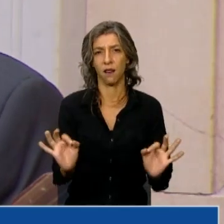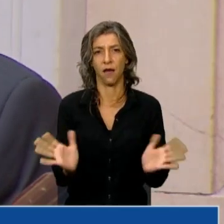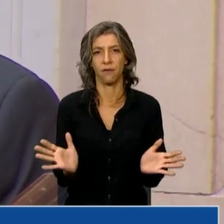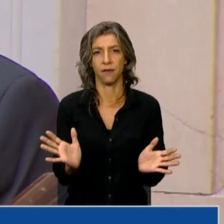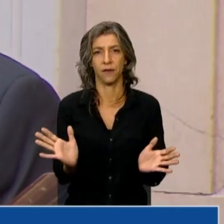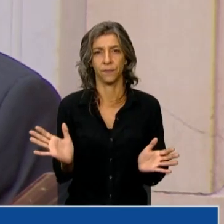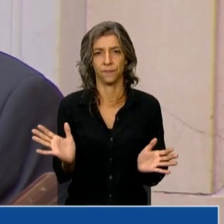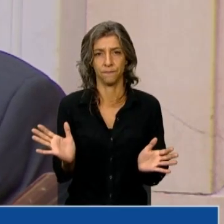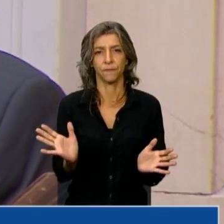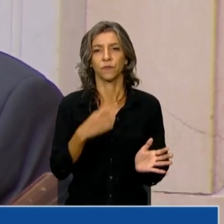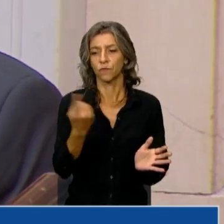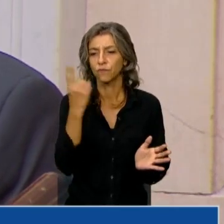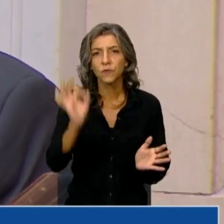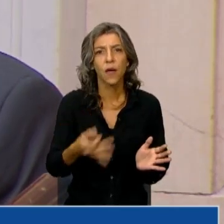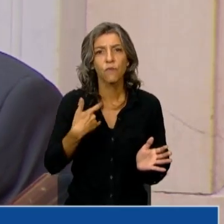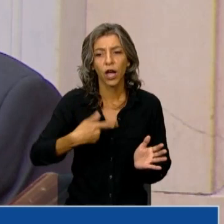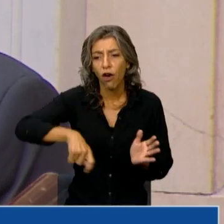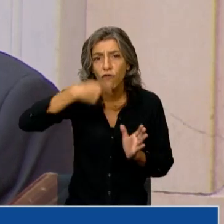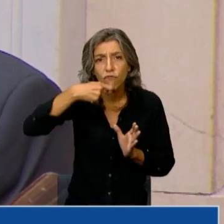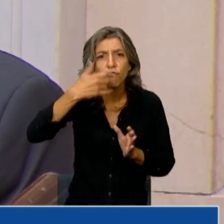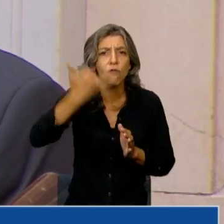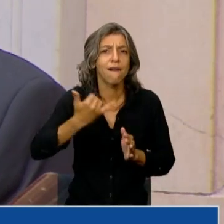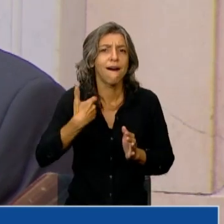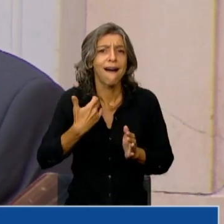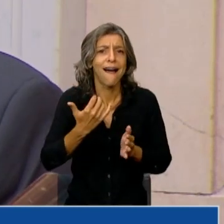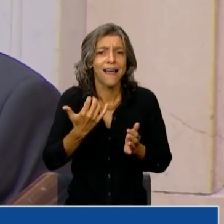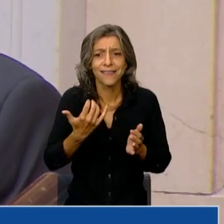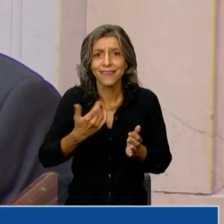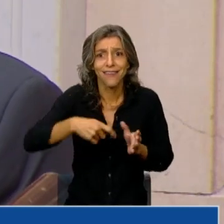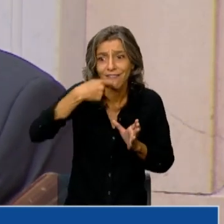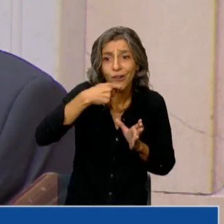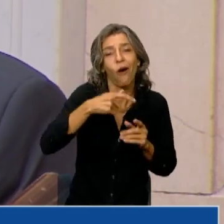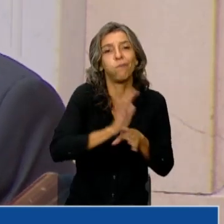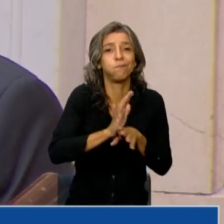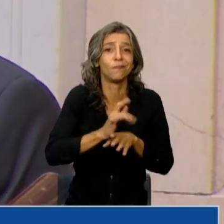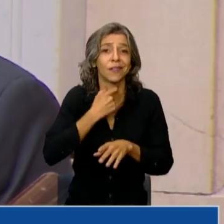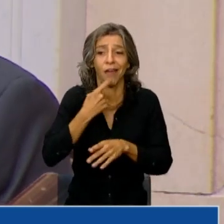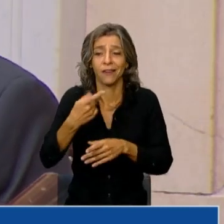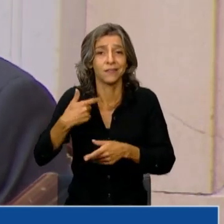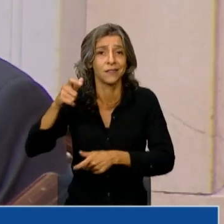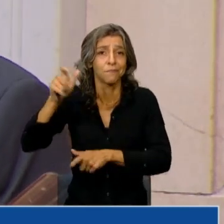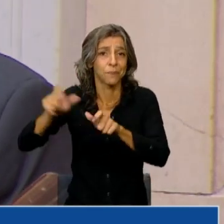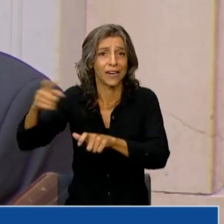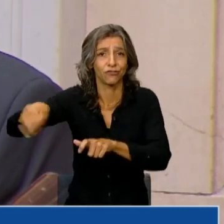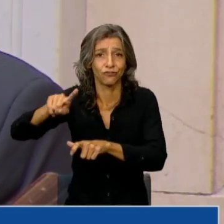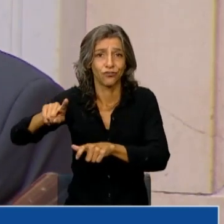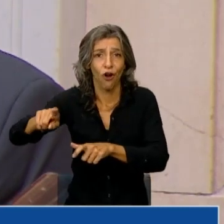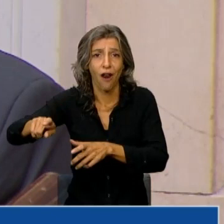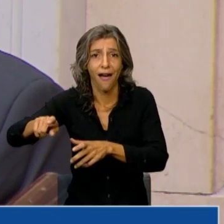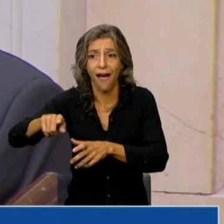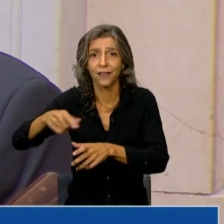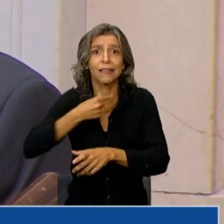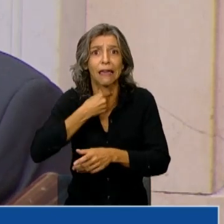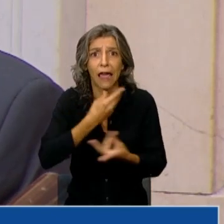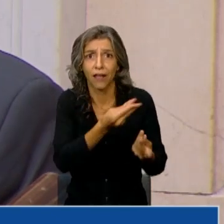que manifiesta una oferta, que es el narcotráfico, y manifiesta una demanda, que es el consumo. Esa demanda, que es un problema